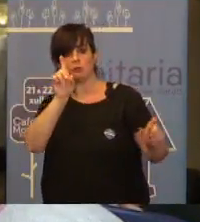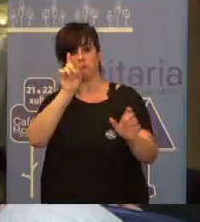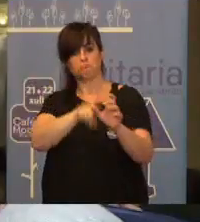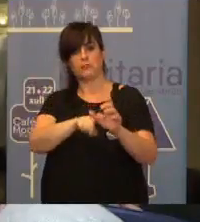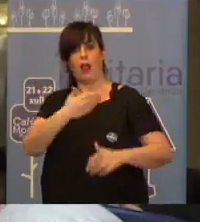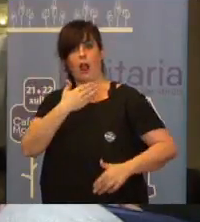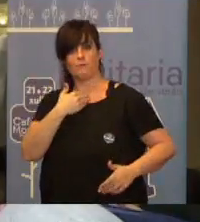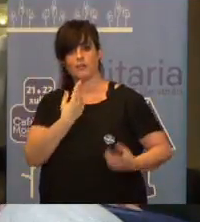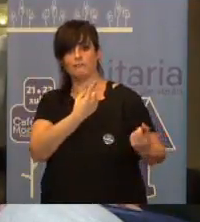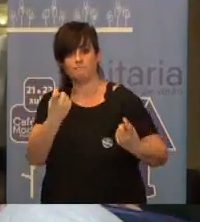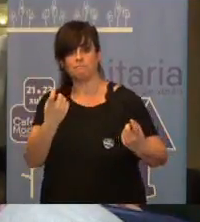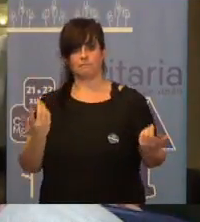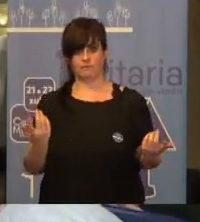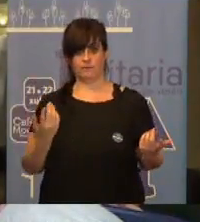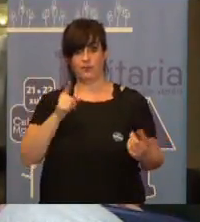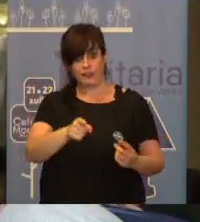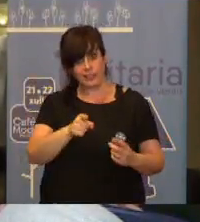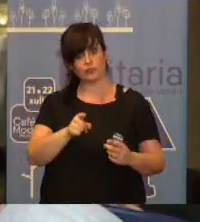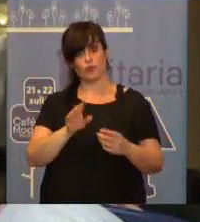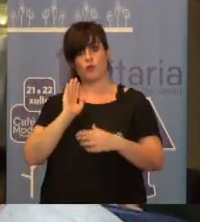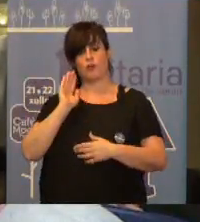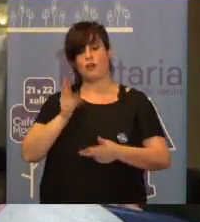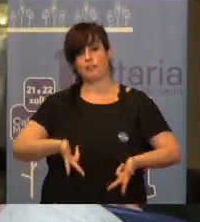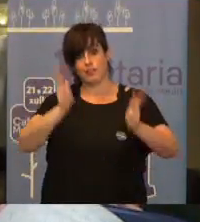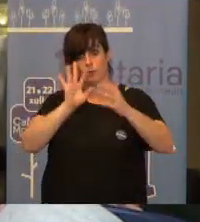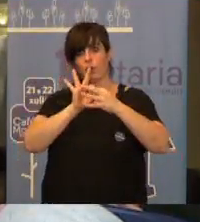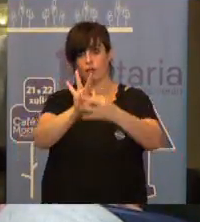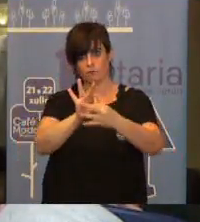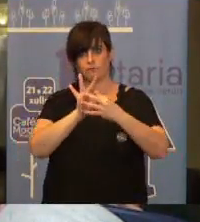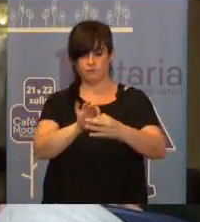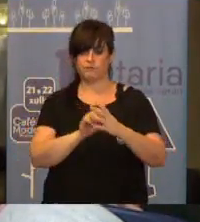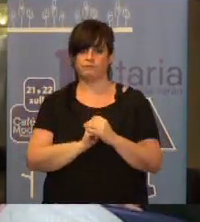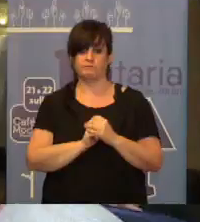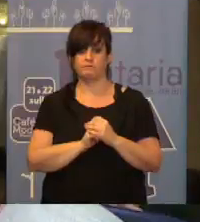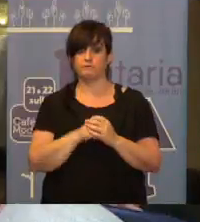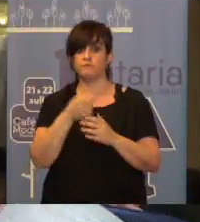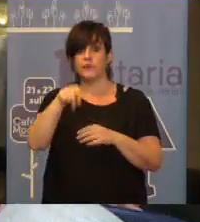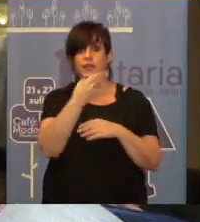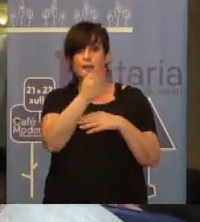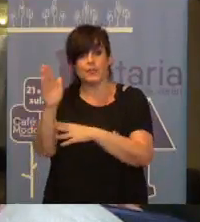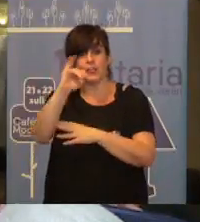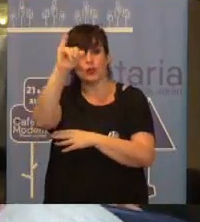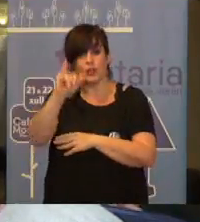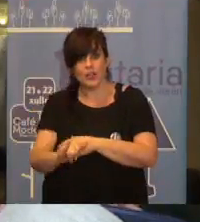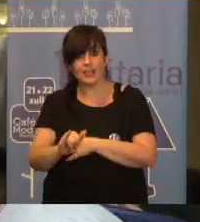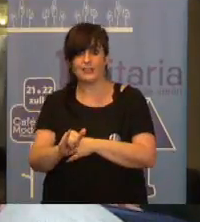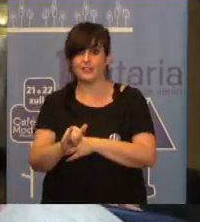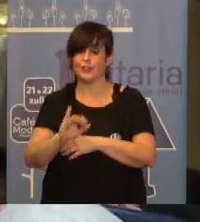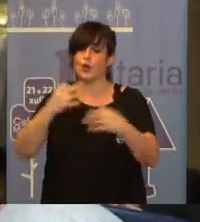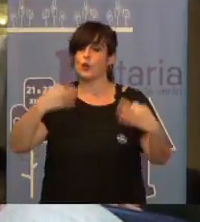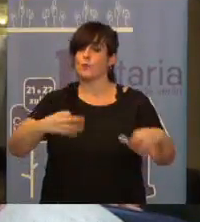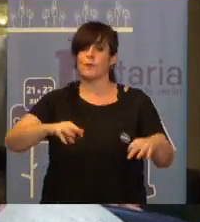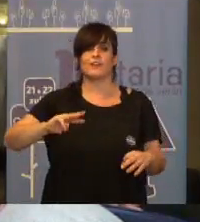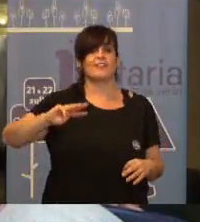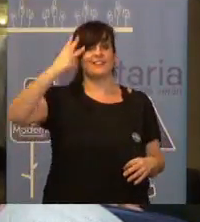que ten que ver ca radicalidade democrática. Esa crisis de representatividade é a terceira gran crisis da esquerda, porque a esquerda